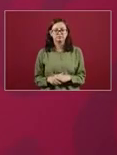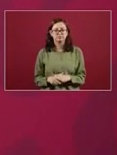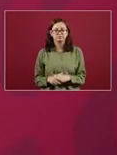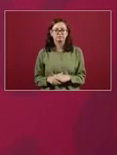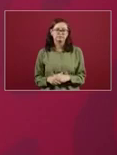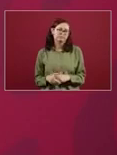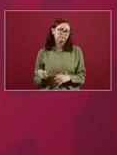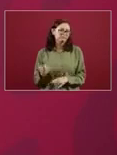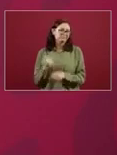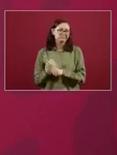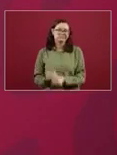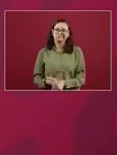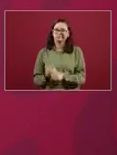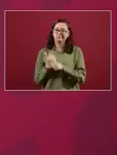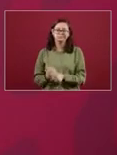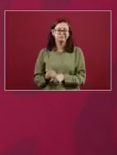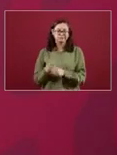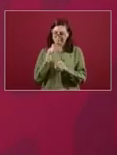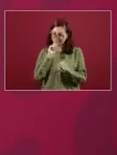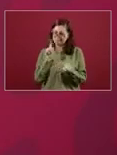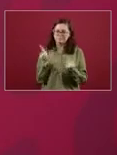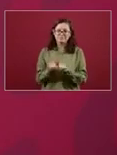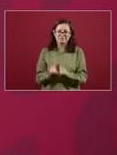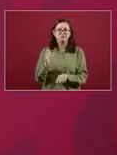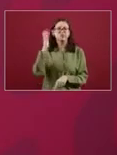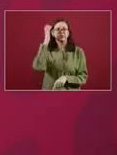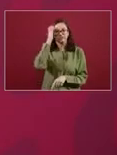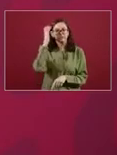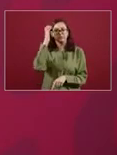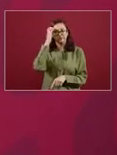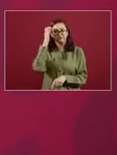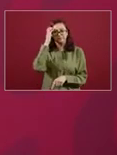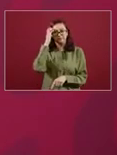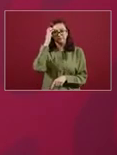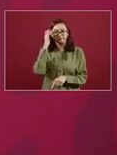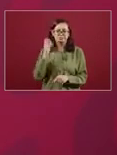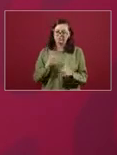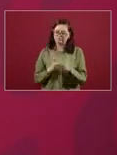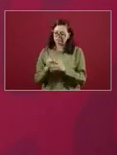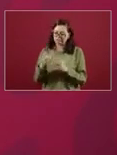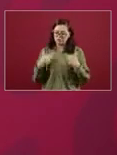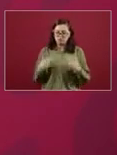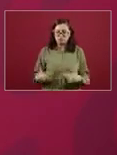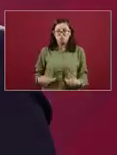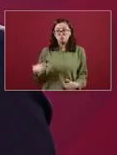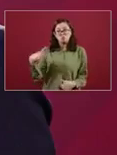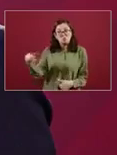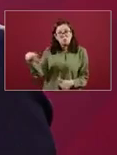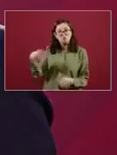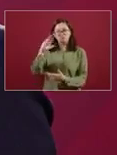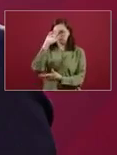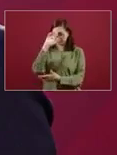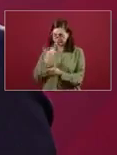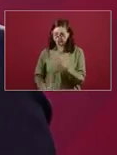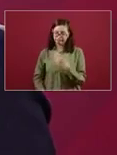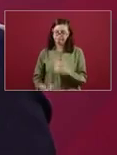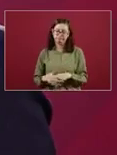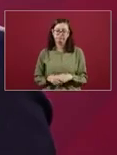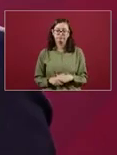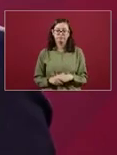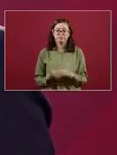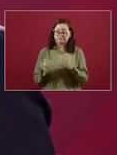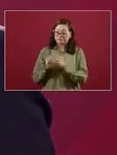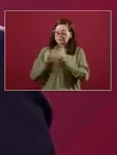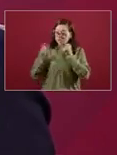una víctima de violación de derechos humanos, su